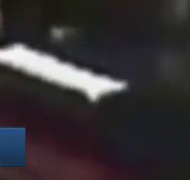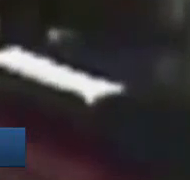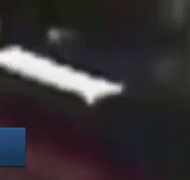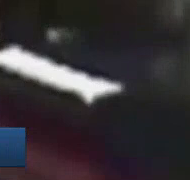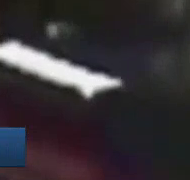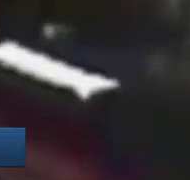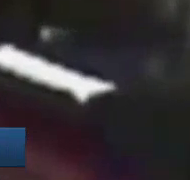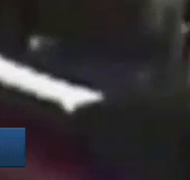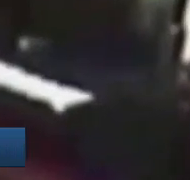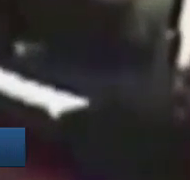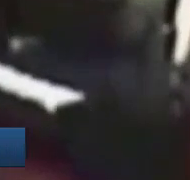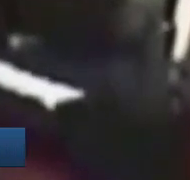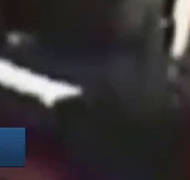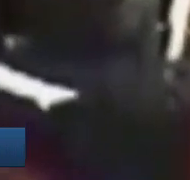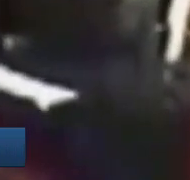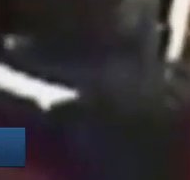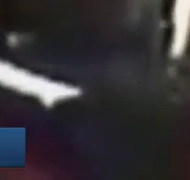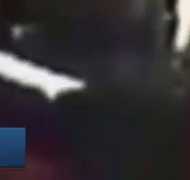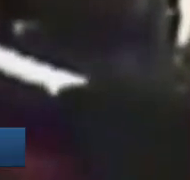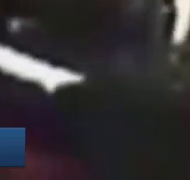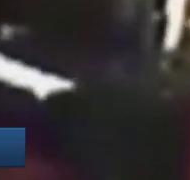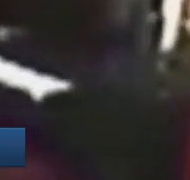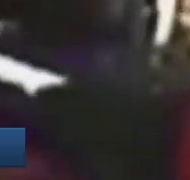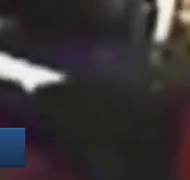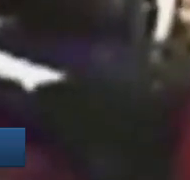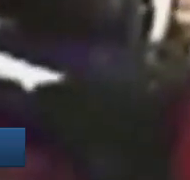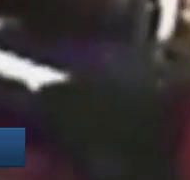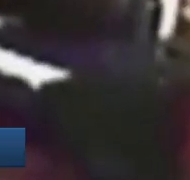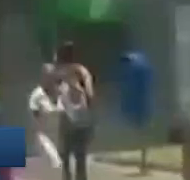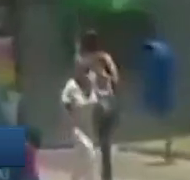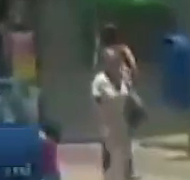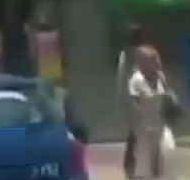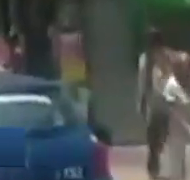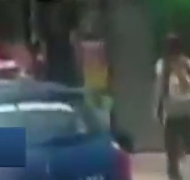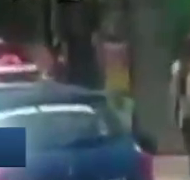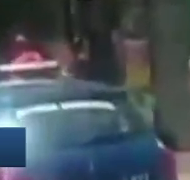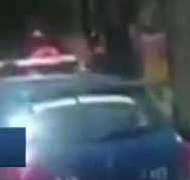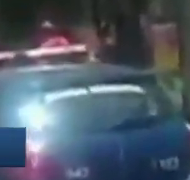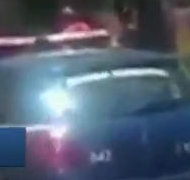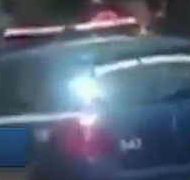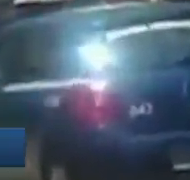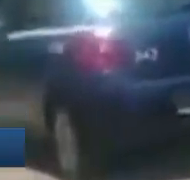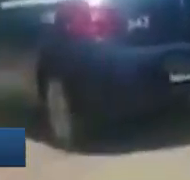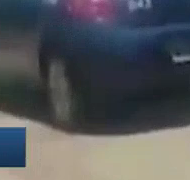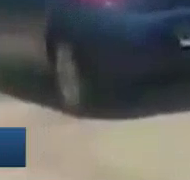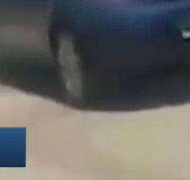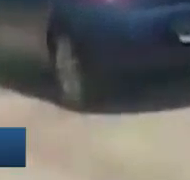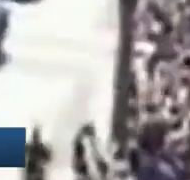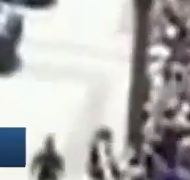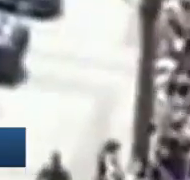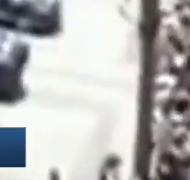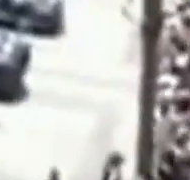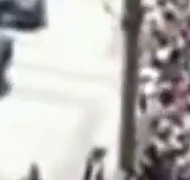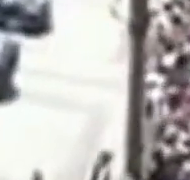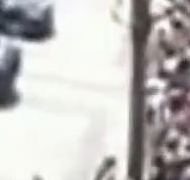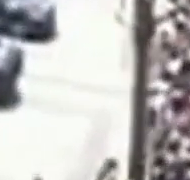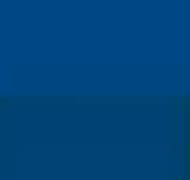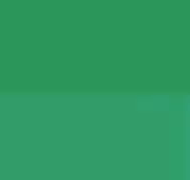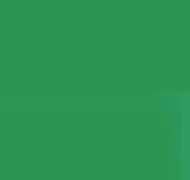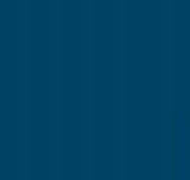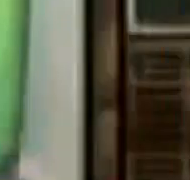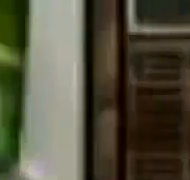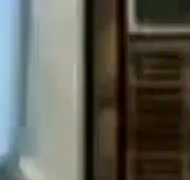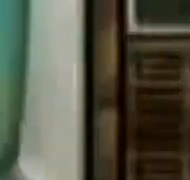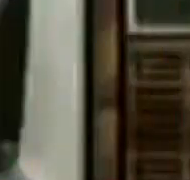En lo internacional, hombre entró a una catedral en Brasil y disparó contra los fieles, causando 5 muertos y 4 heridos.